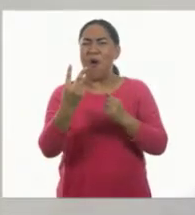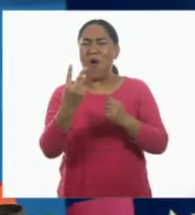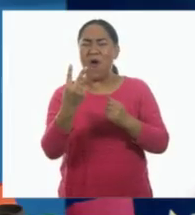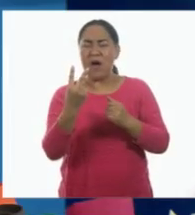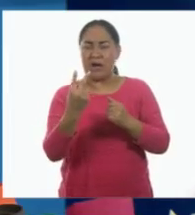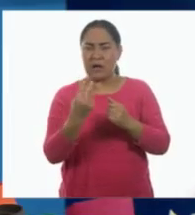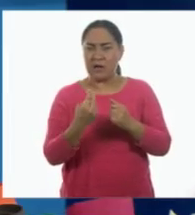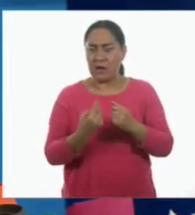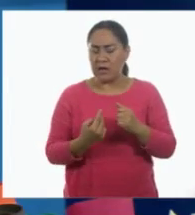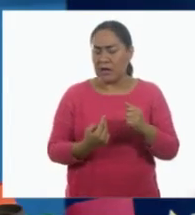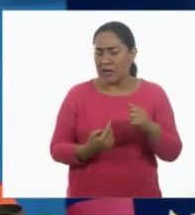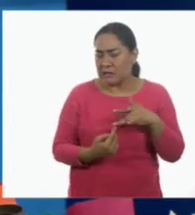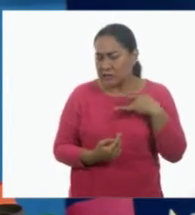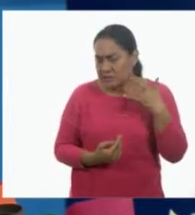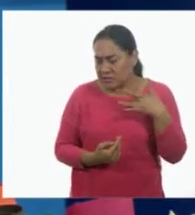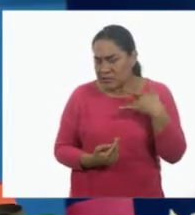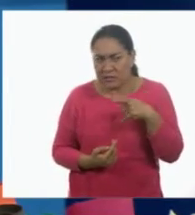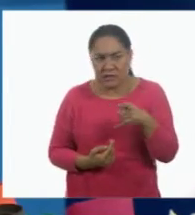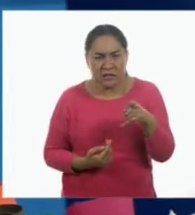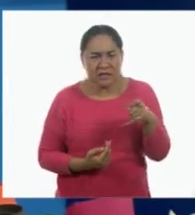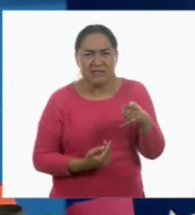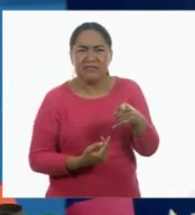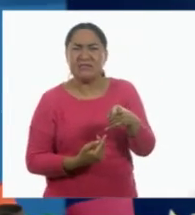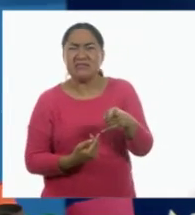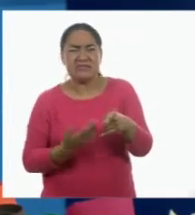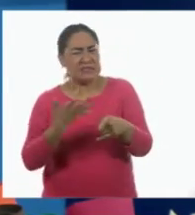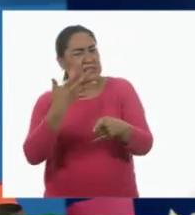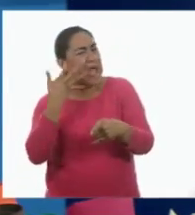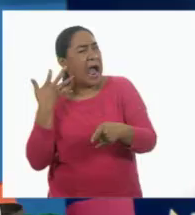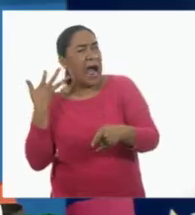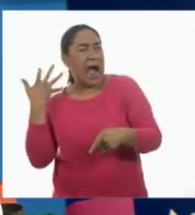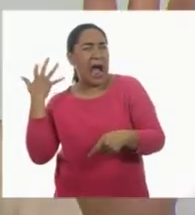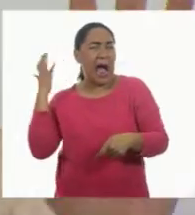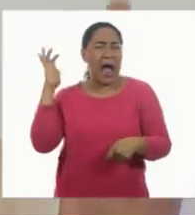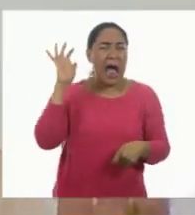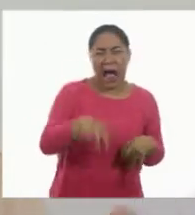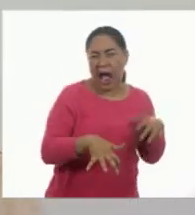Se oía muy feroz ese jaguar.